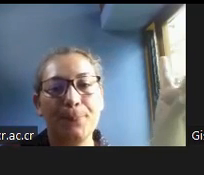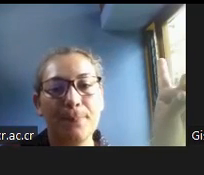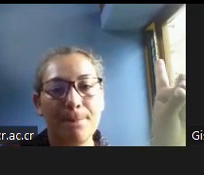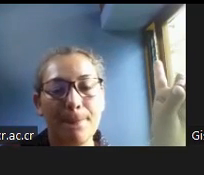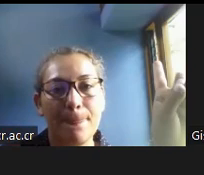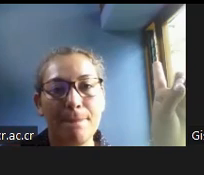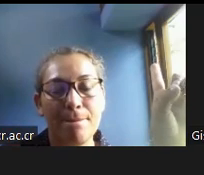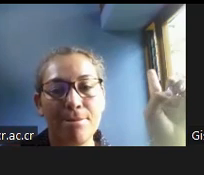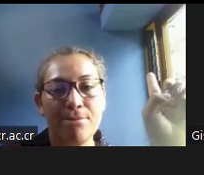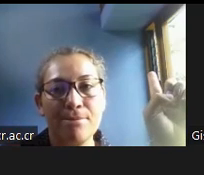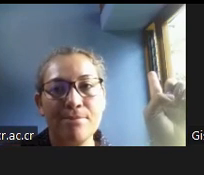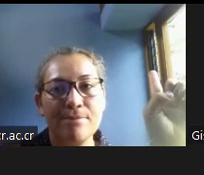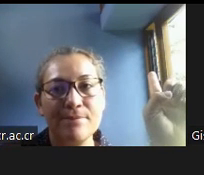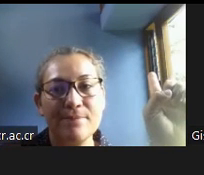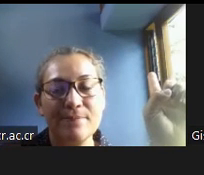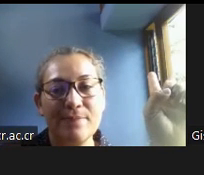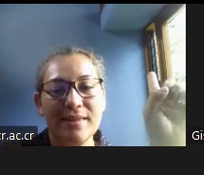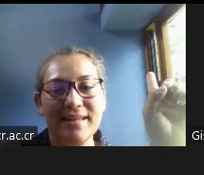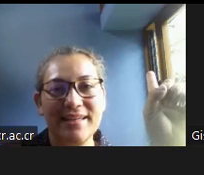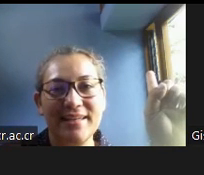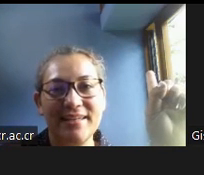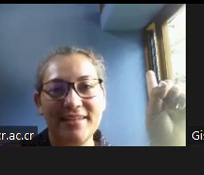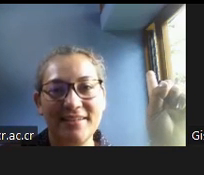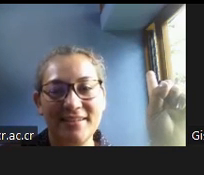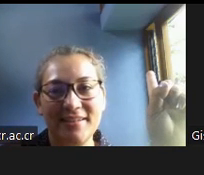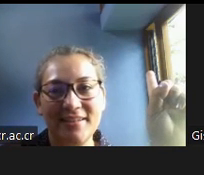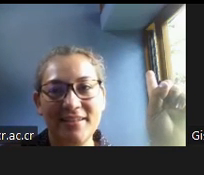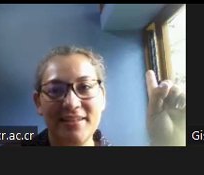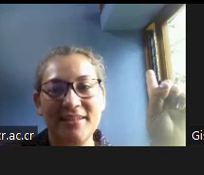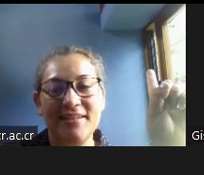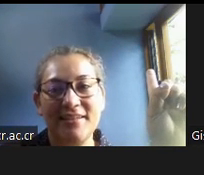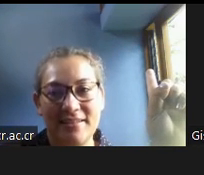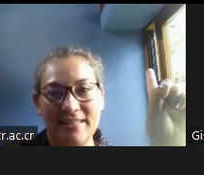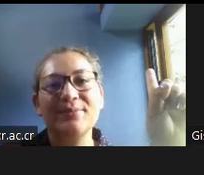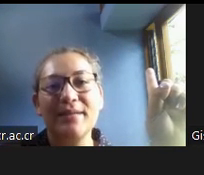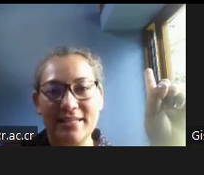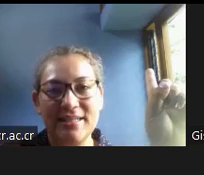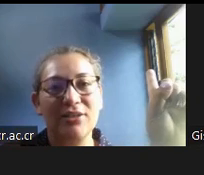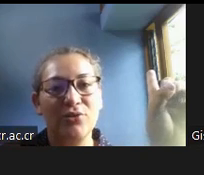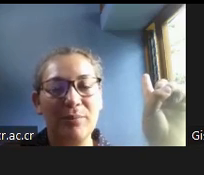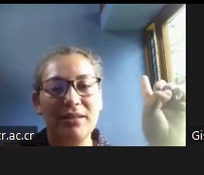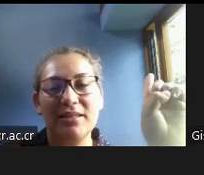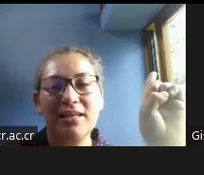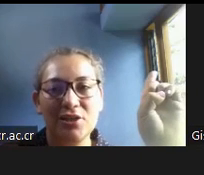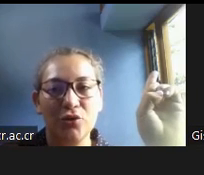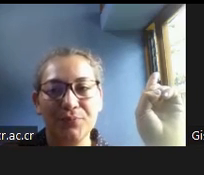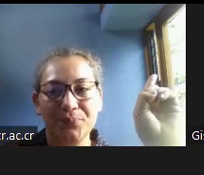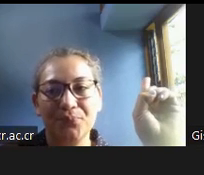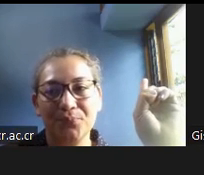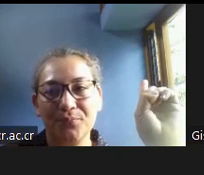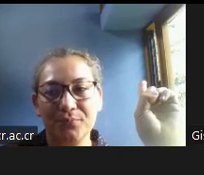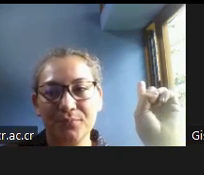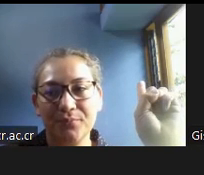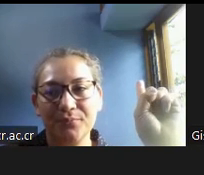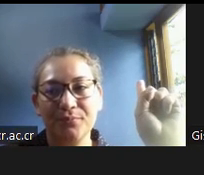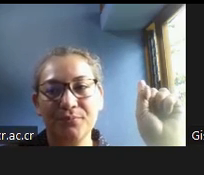primero. ¿Cuál plantilla, profe? La que viene donde uno hace el detalle del guión. Exacto, la plantilla del guión.